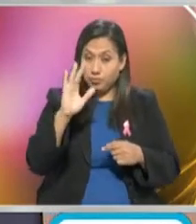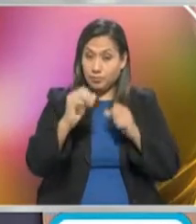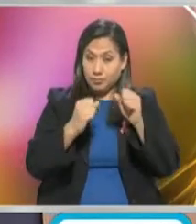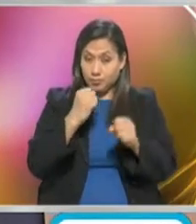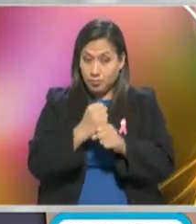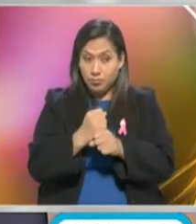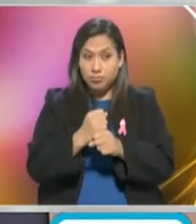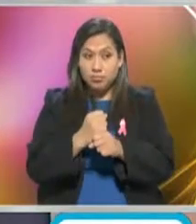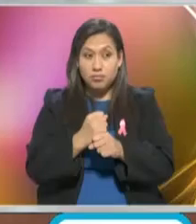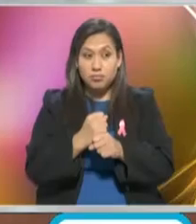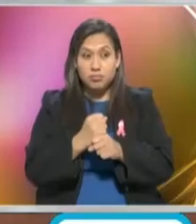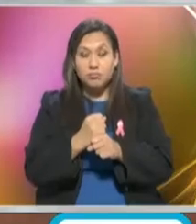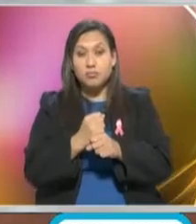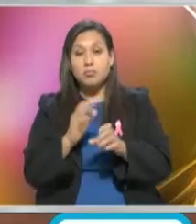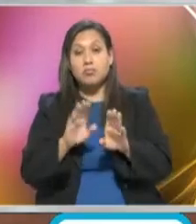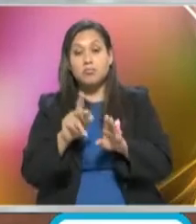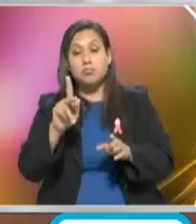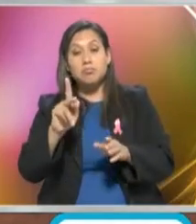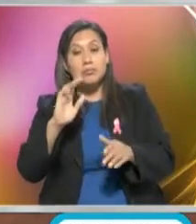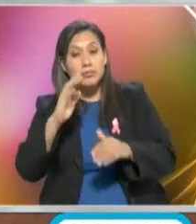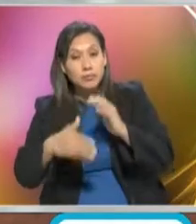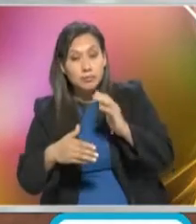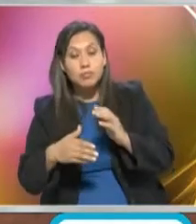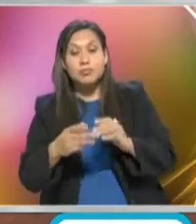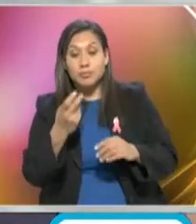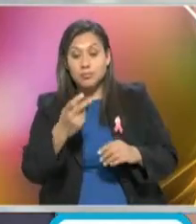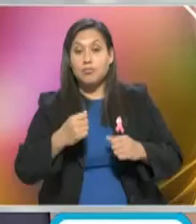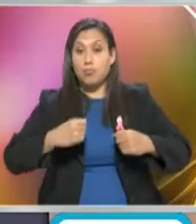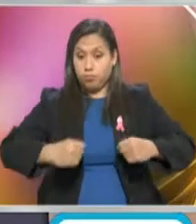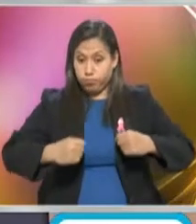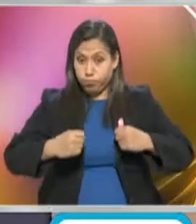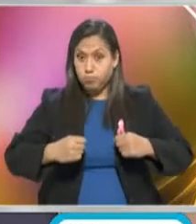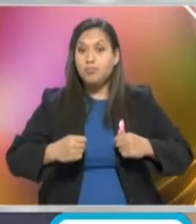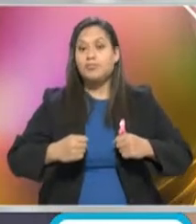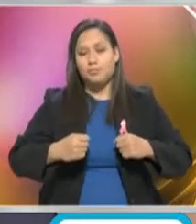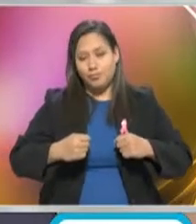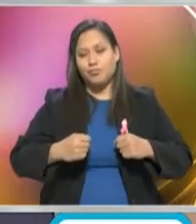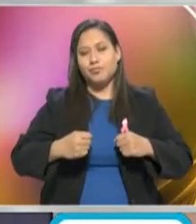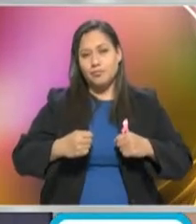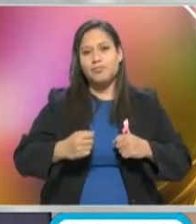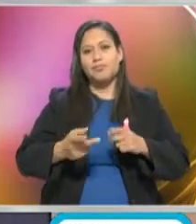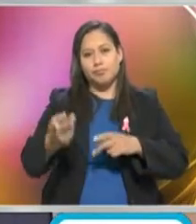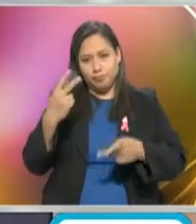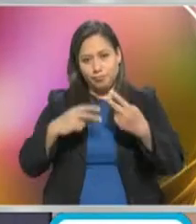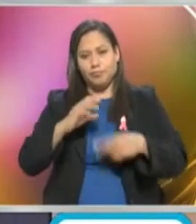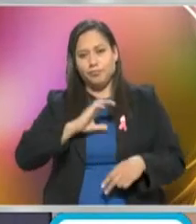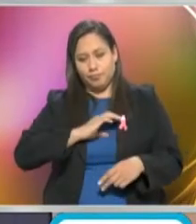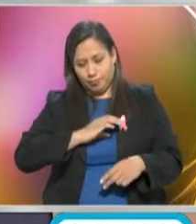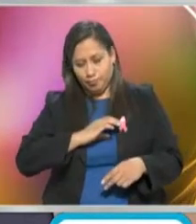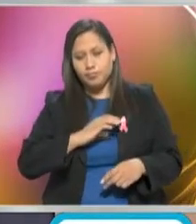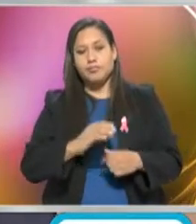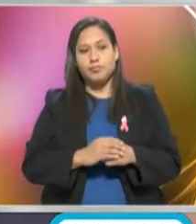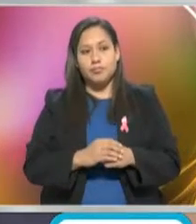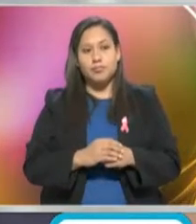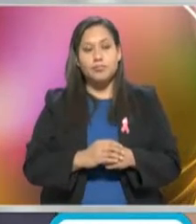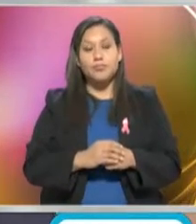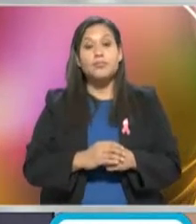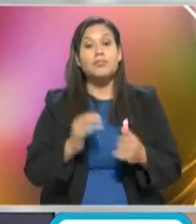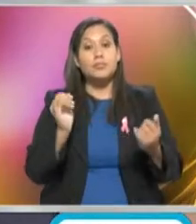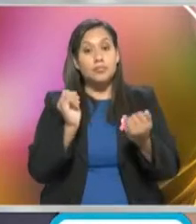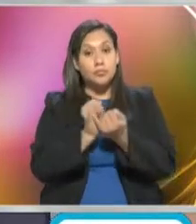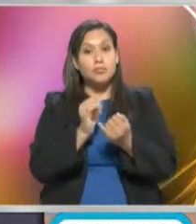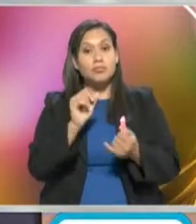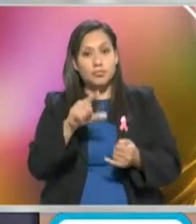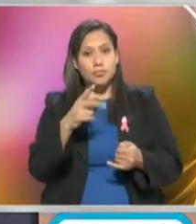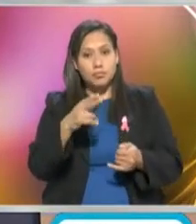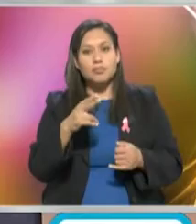años, alrededor de la perimenopausia. Esta obesidad se ha relacionado con el desarrollo de cáncer de mama. También